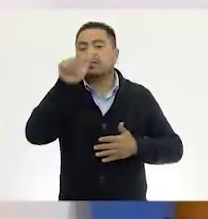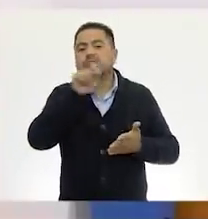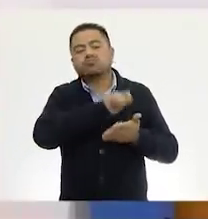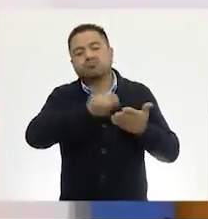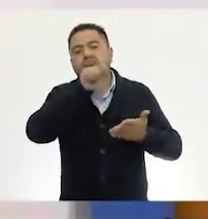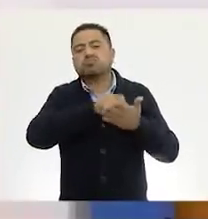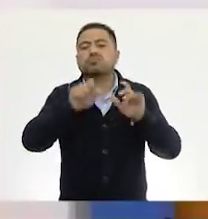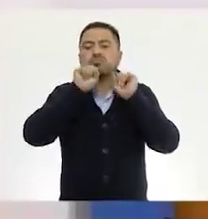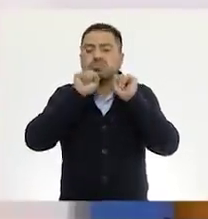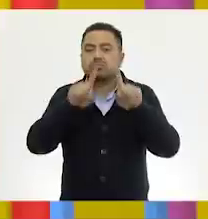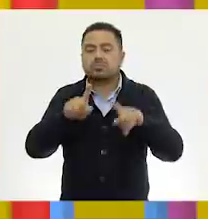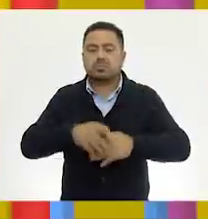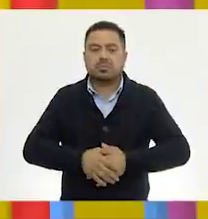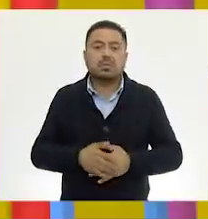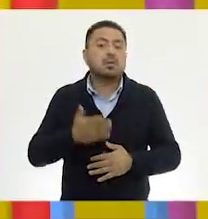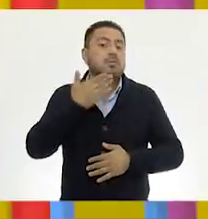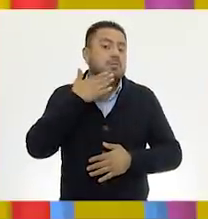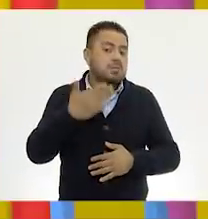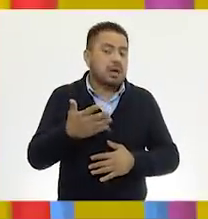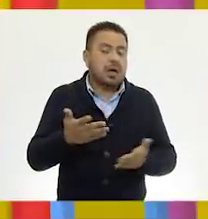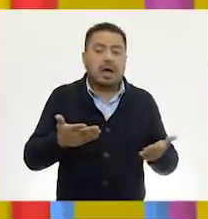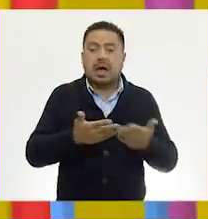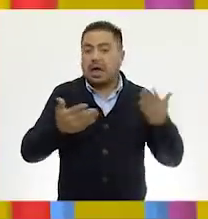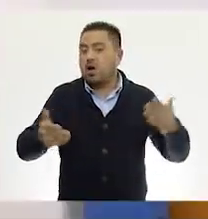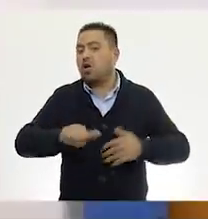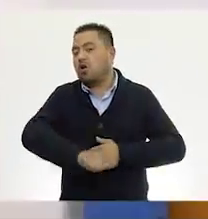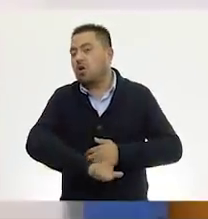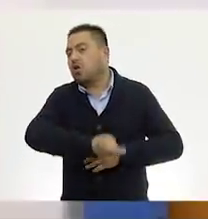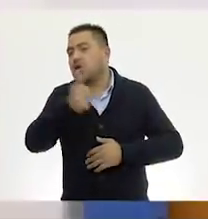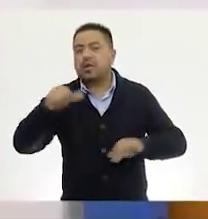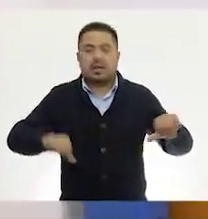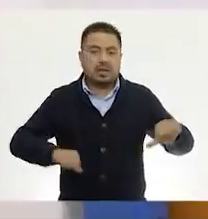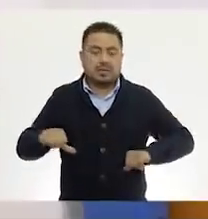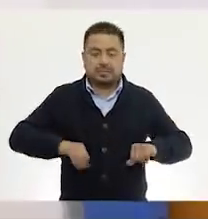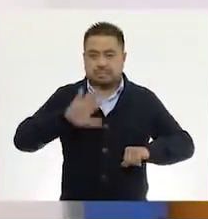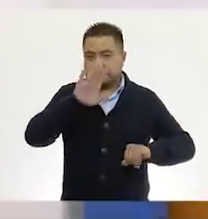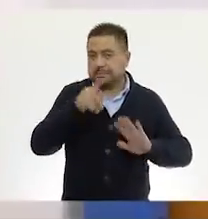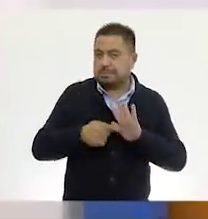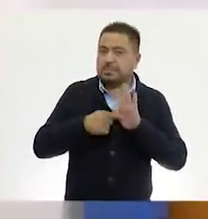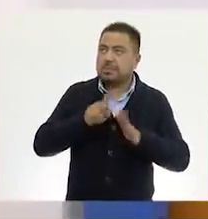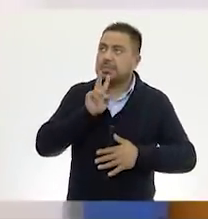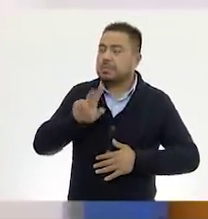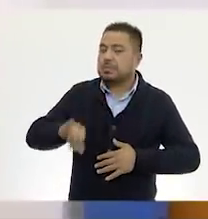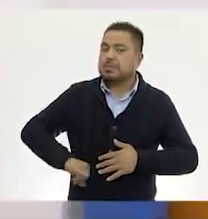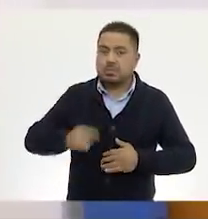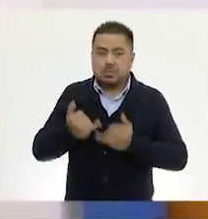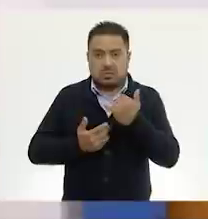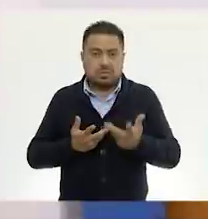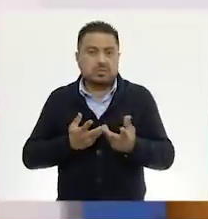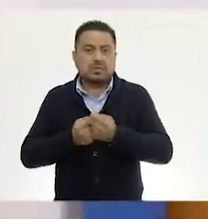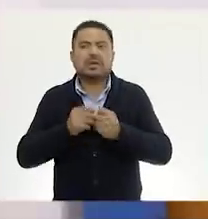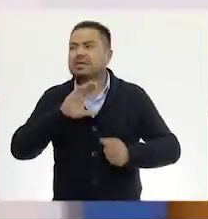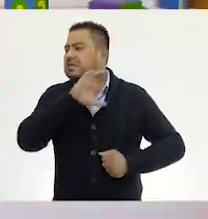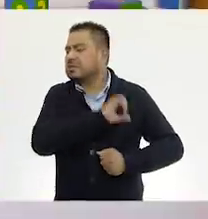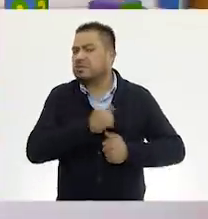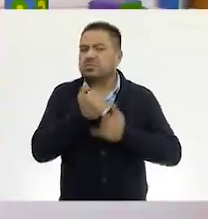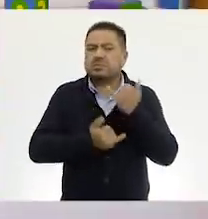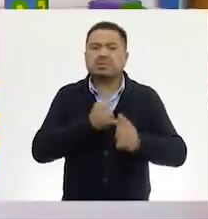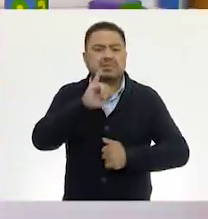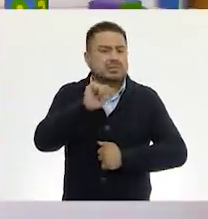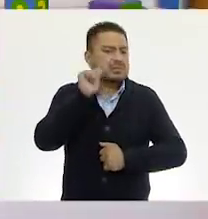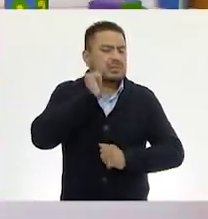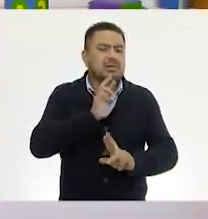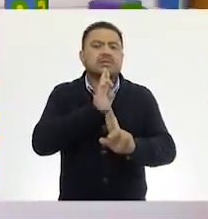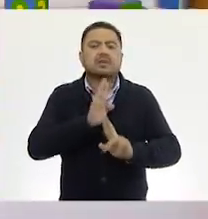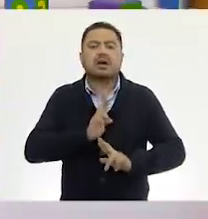también. Muy bien. Y te tengo otra actividad. Vamos a seguir. ¿Te interesa jugar conmigo? Me encantan los juegos que siempre nos tienes la